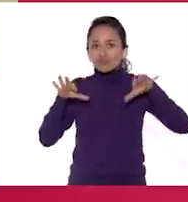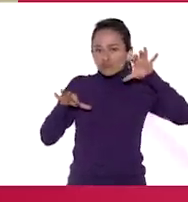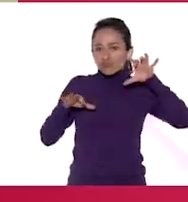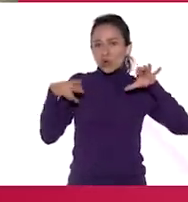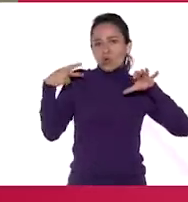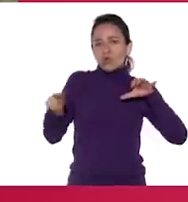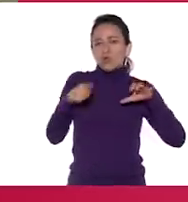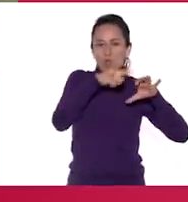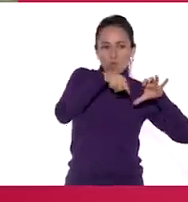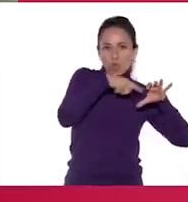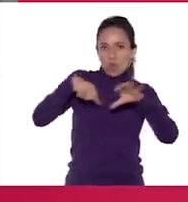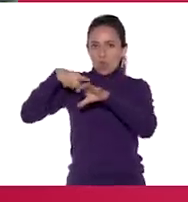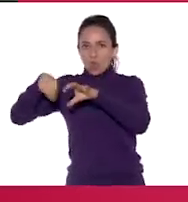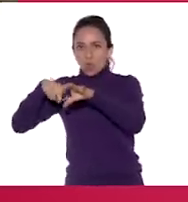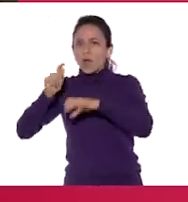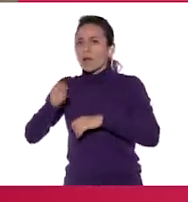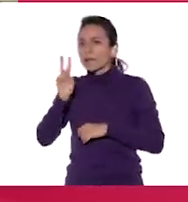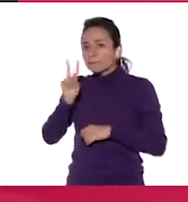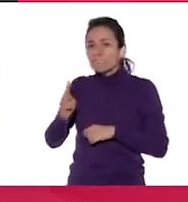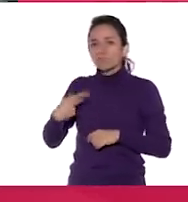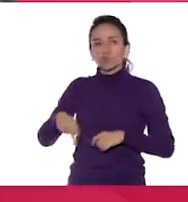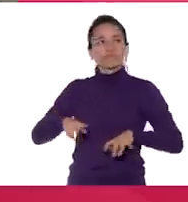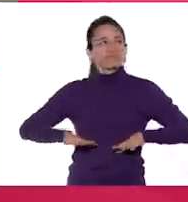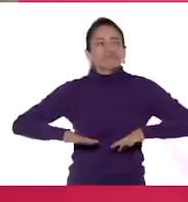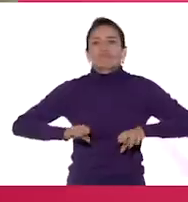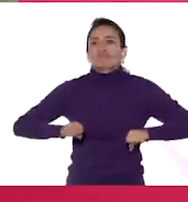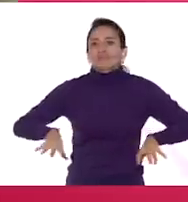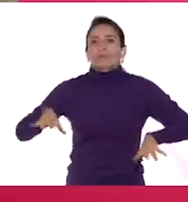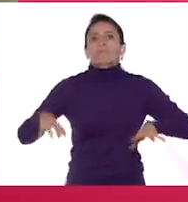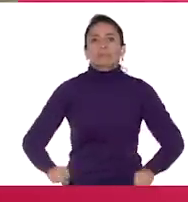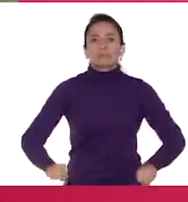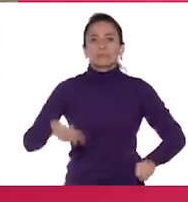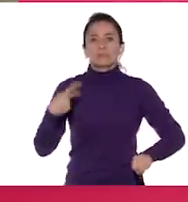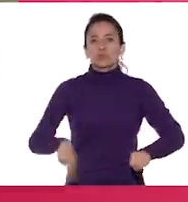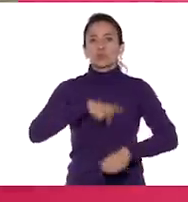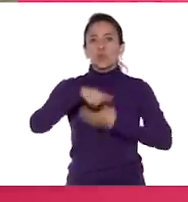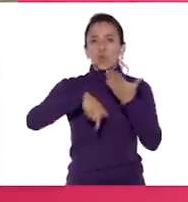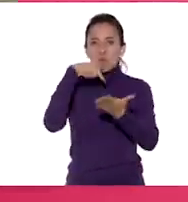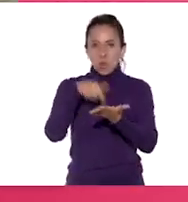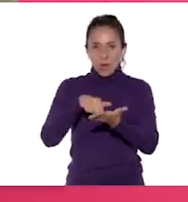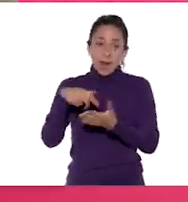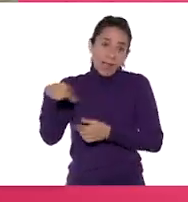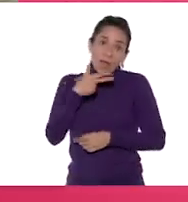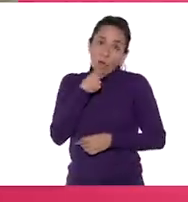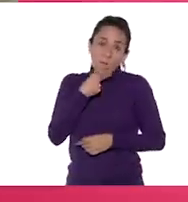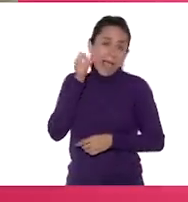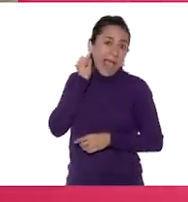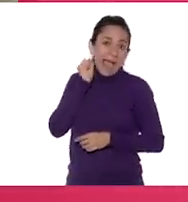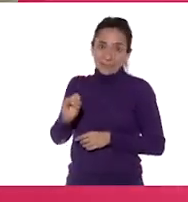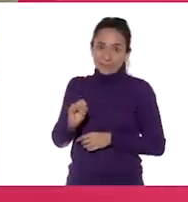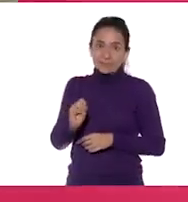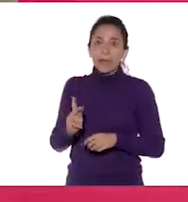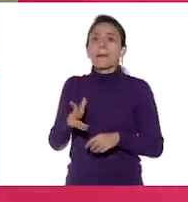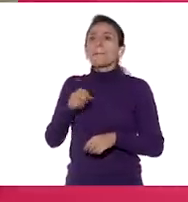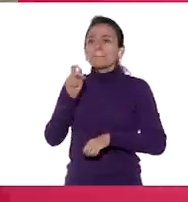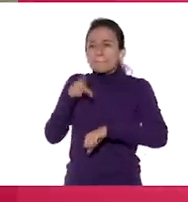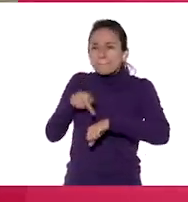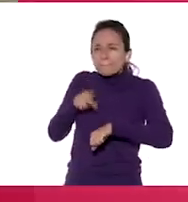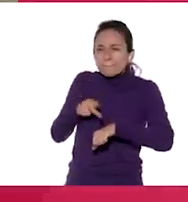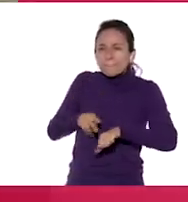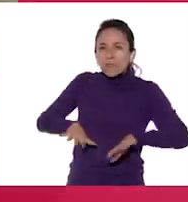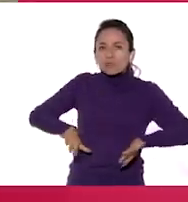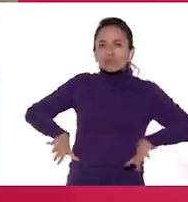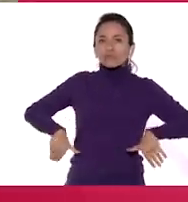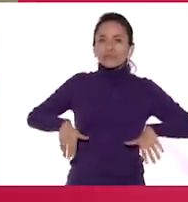fémur, con el que marca el territorio. Haz de cuenta que se pone el machito en la piedra y roza los poros en la roca. Hace esto.